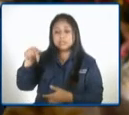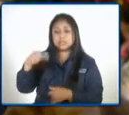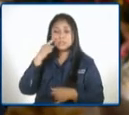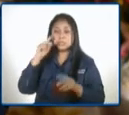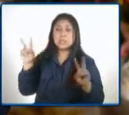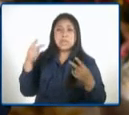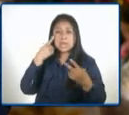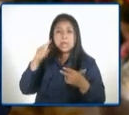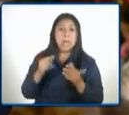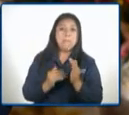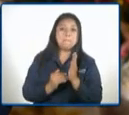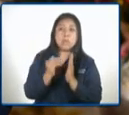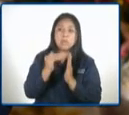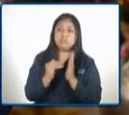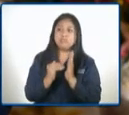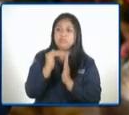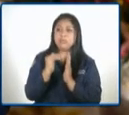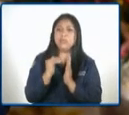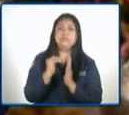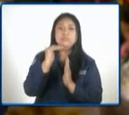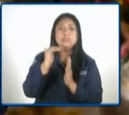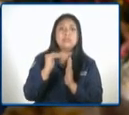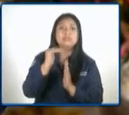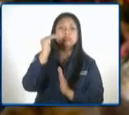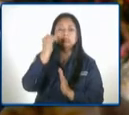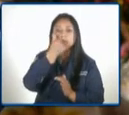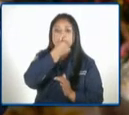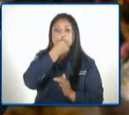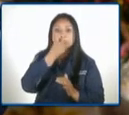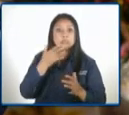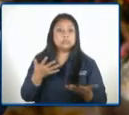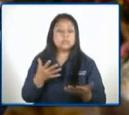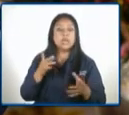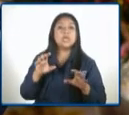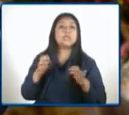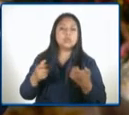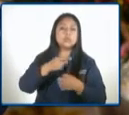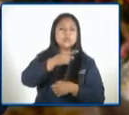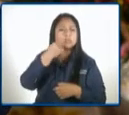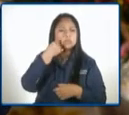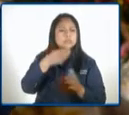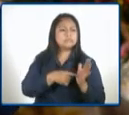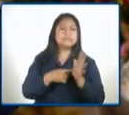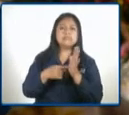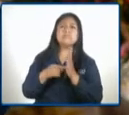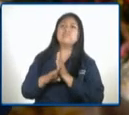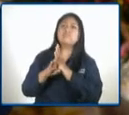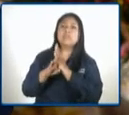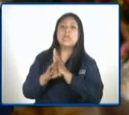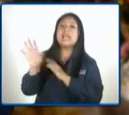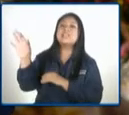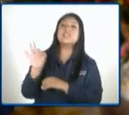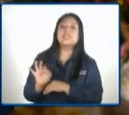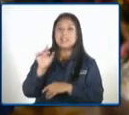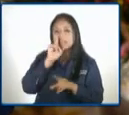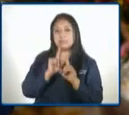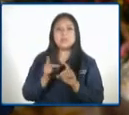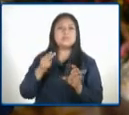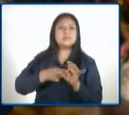años aumentar de manera exponencial el consumo. Yo creo que la idea que usted ha planteado de invitar en el seno de la Organización de